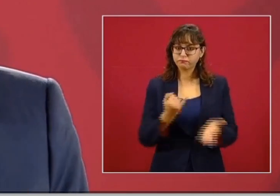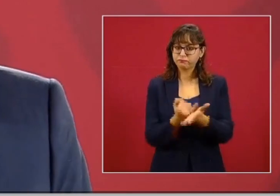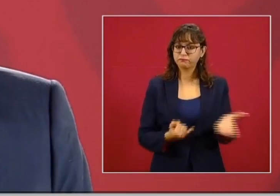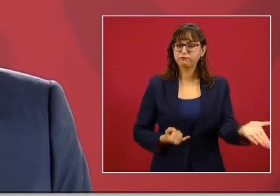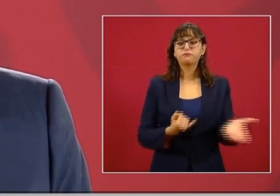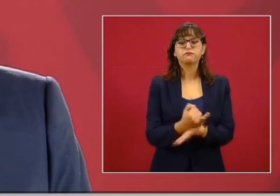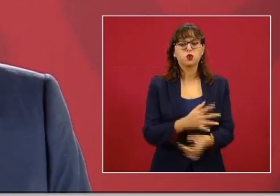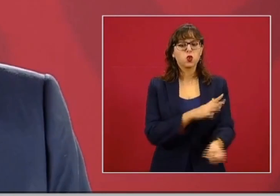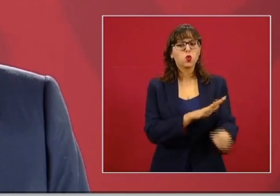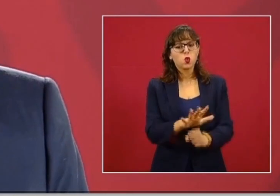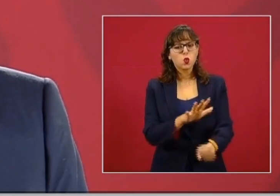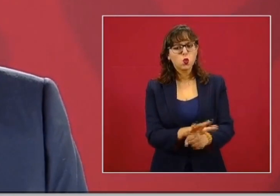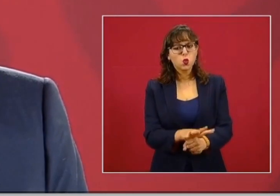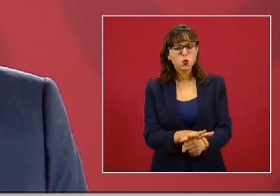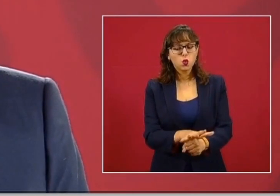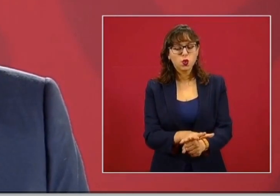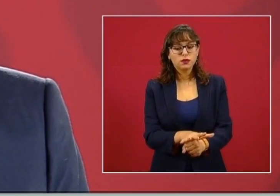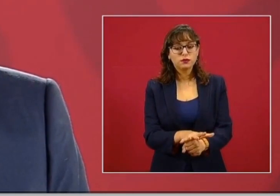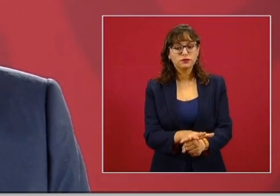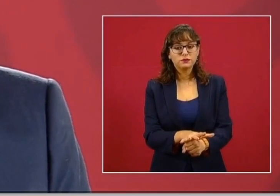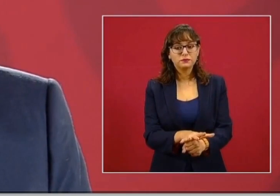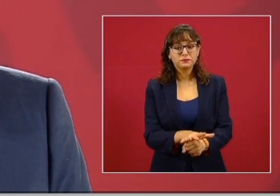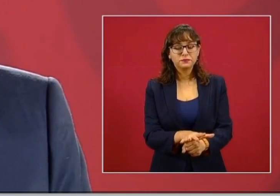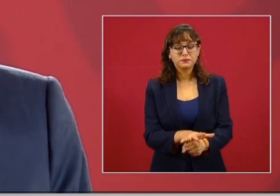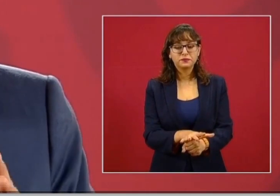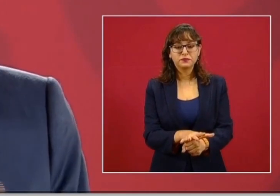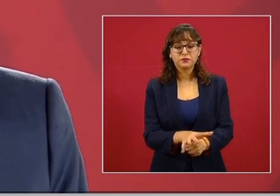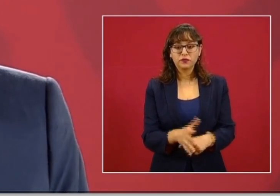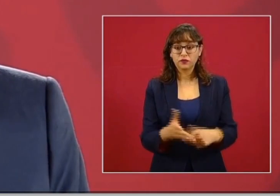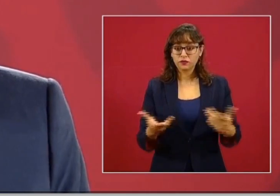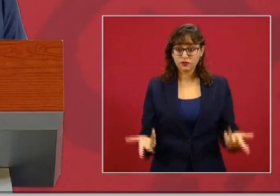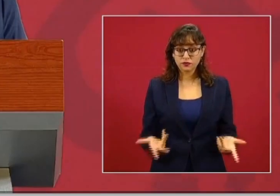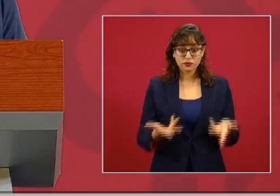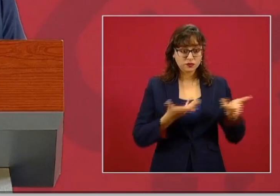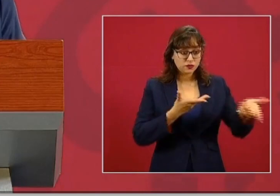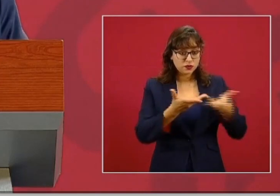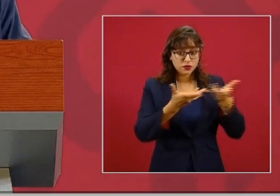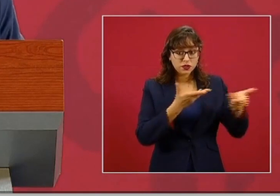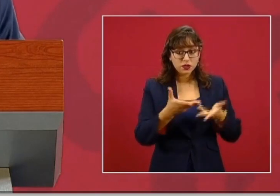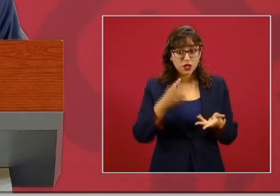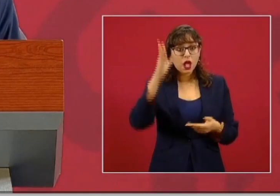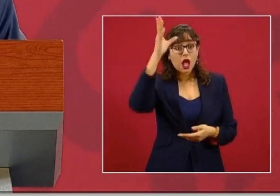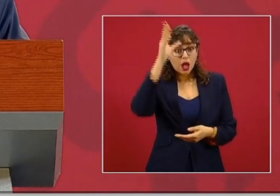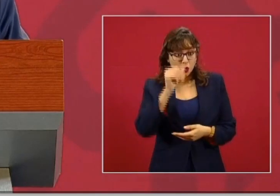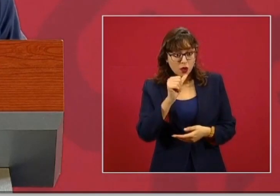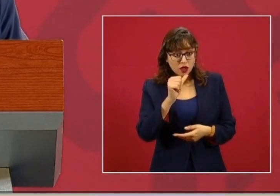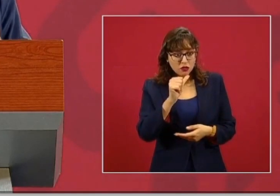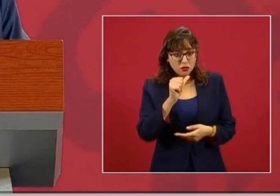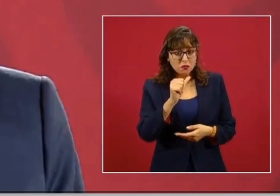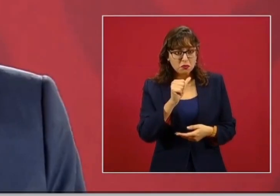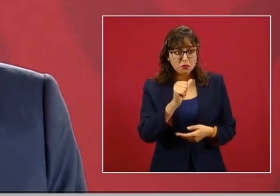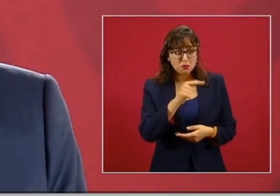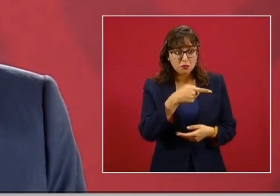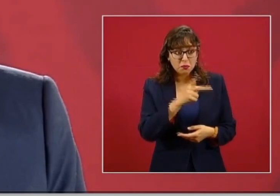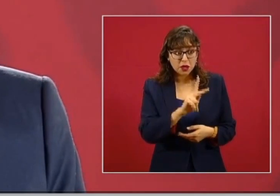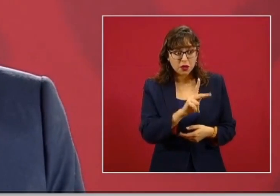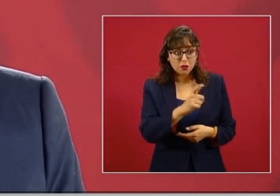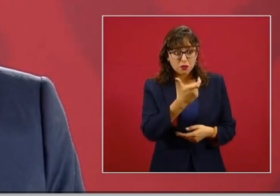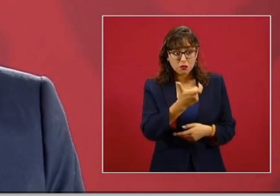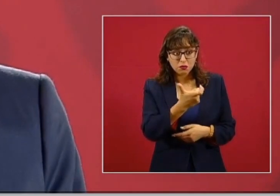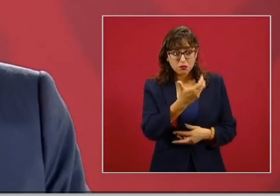¿Han buscado comunicarse con Villarreal para saber qué fue lo que sucedió ahí? No, fue en esa